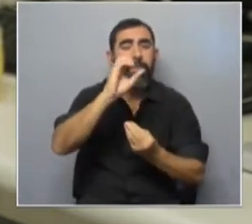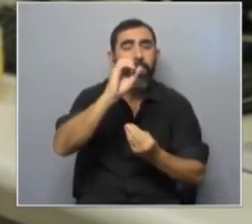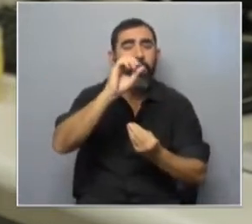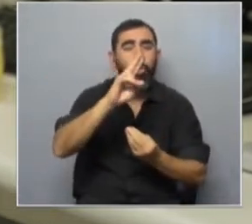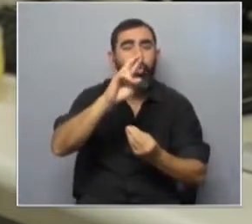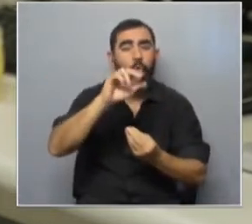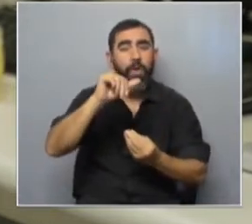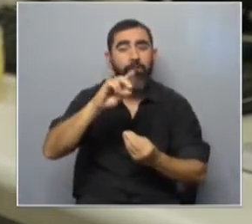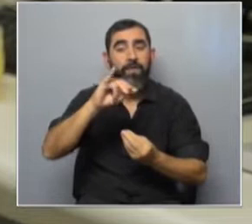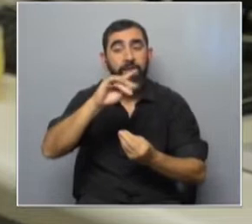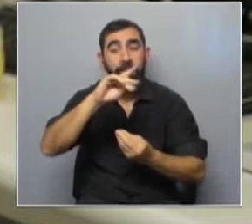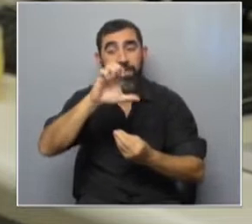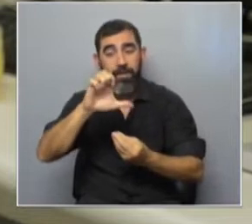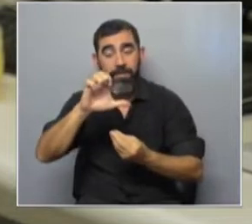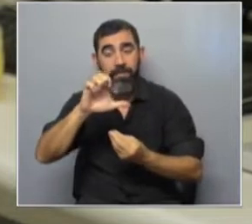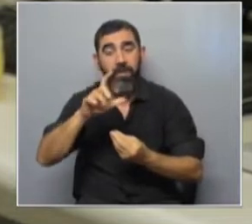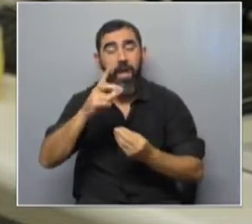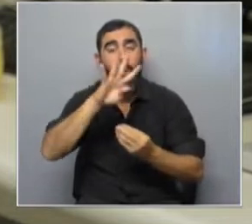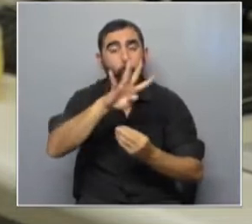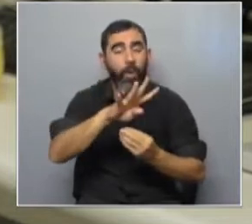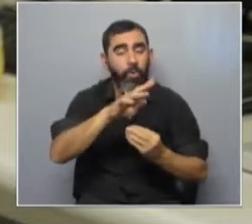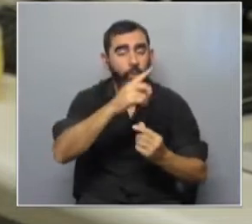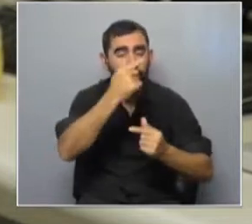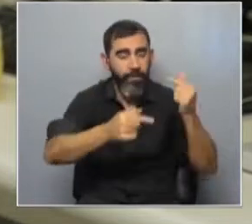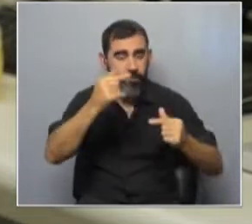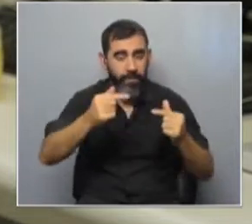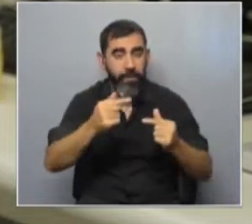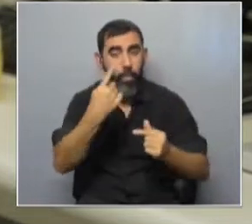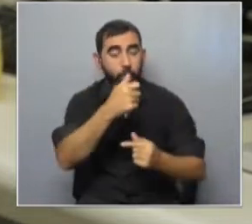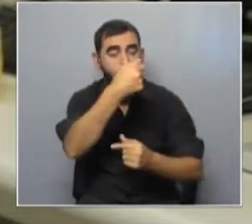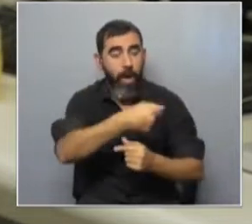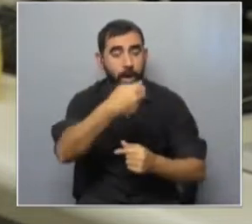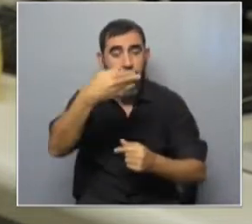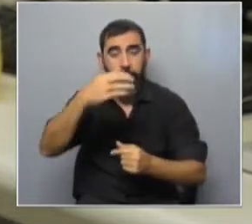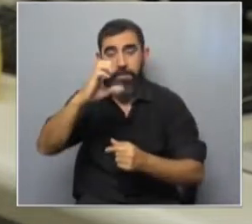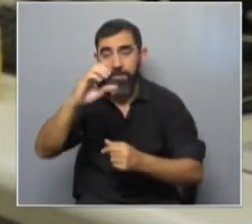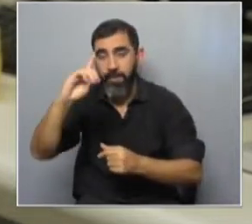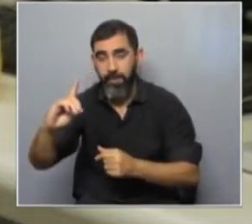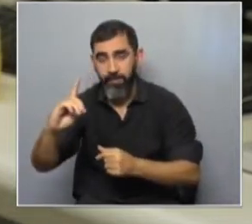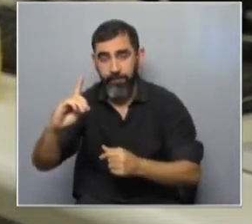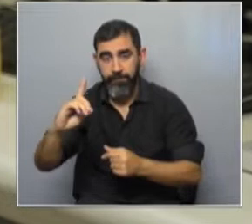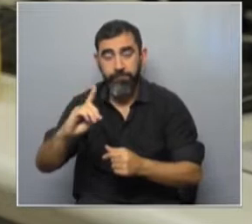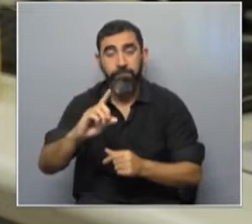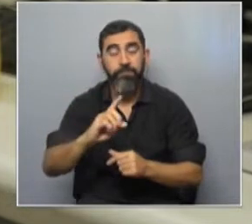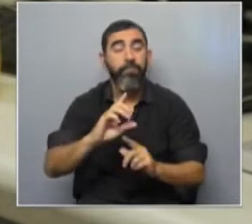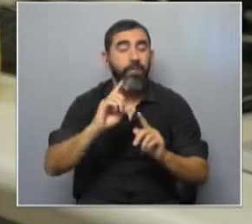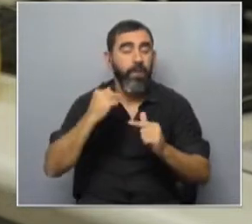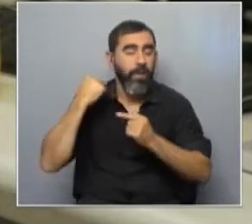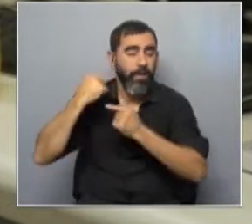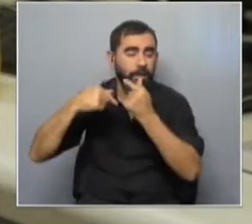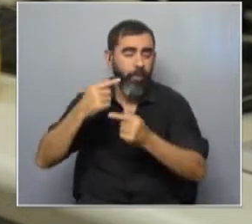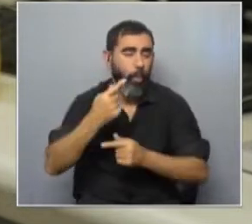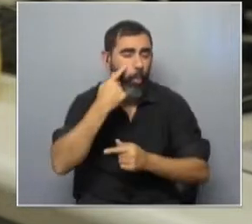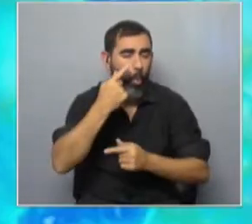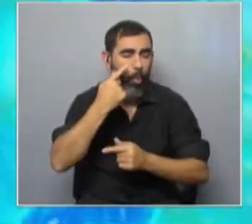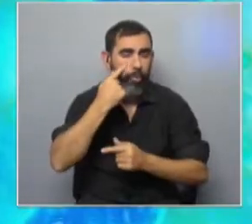y se subclasifican, digamos, en 4 especies virales, la especie viral A, B, C y D, y clásicamente en realidad se los